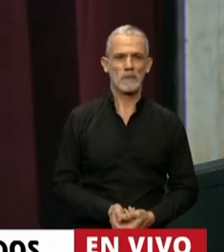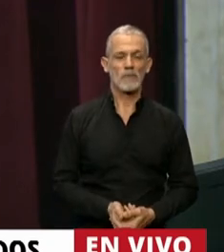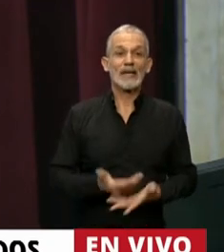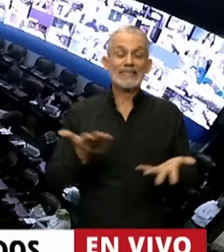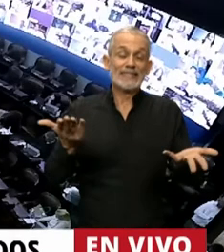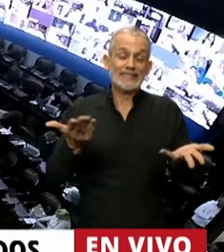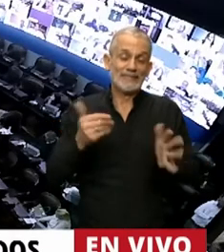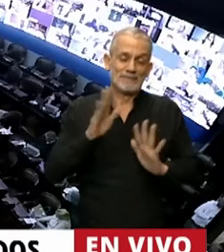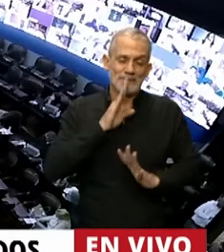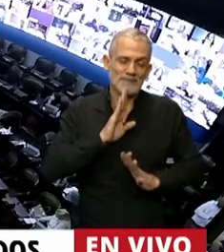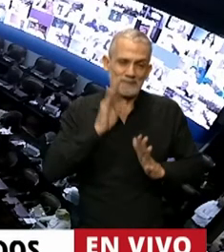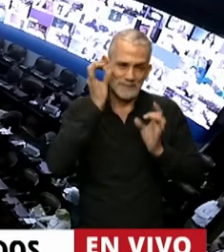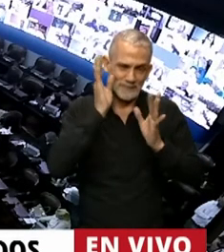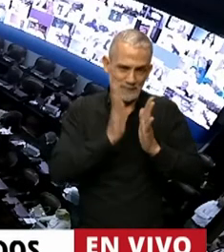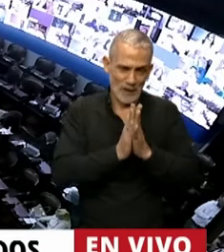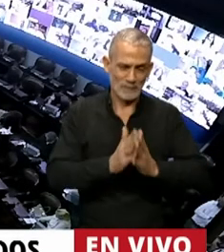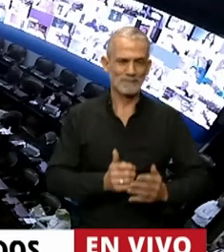¿Qué va a hacer?